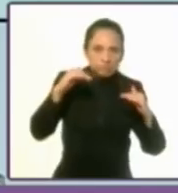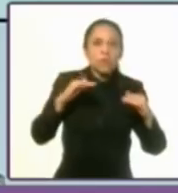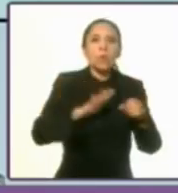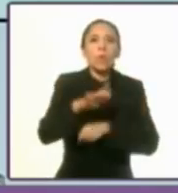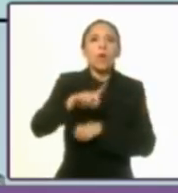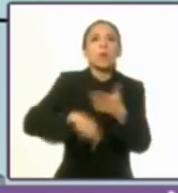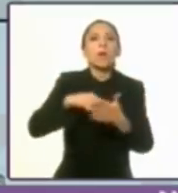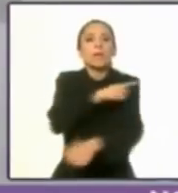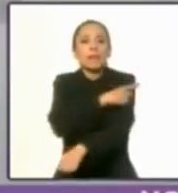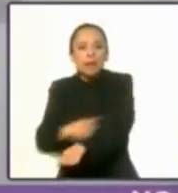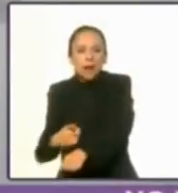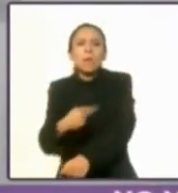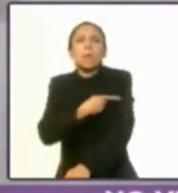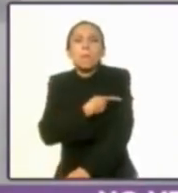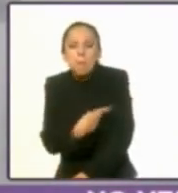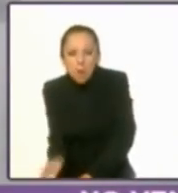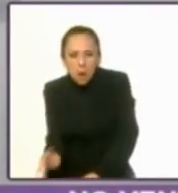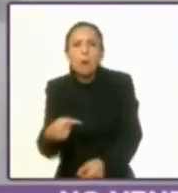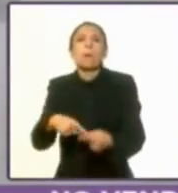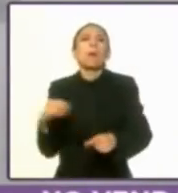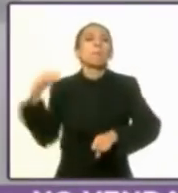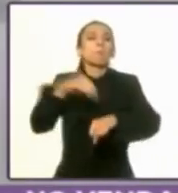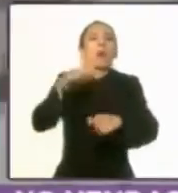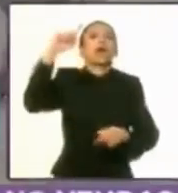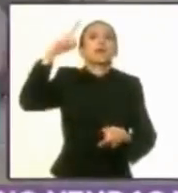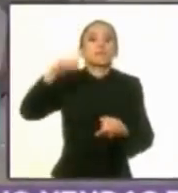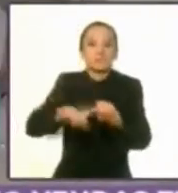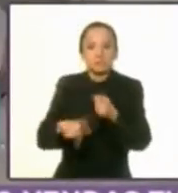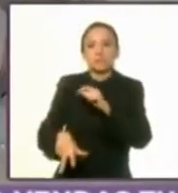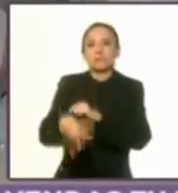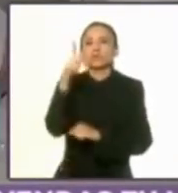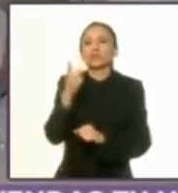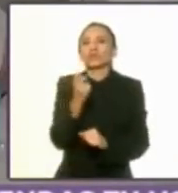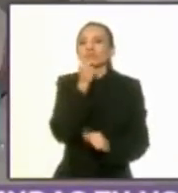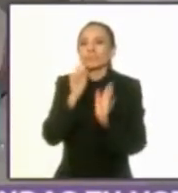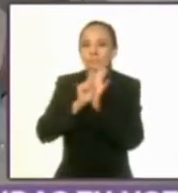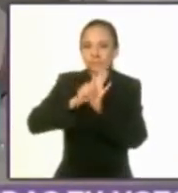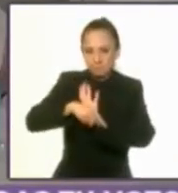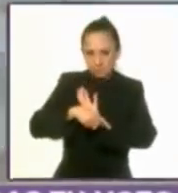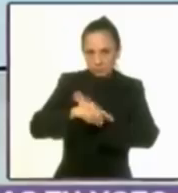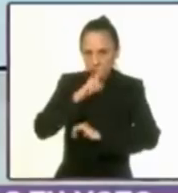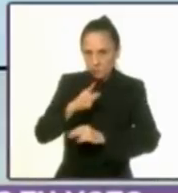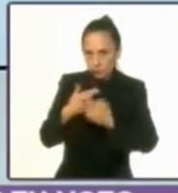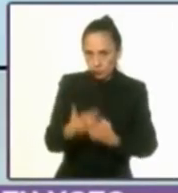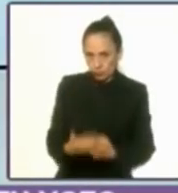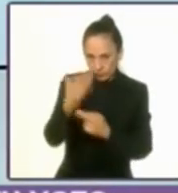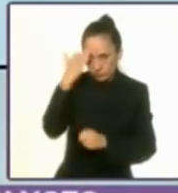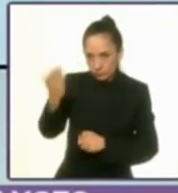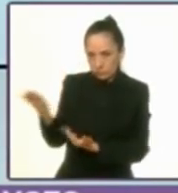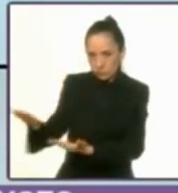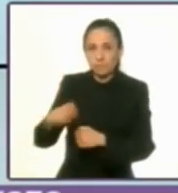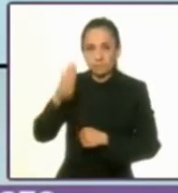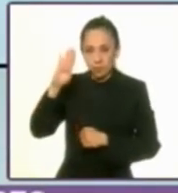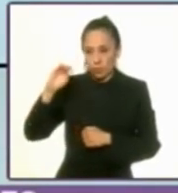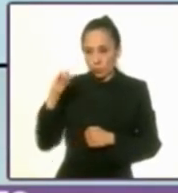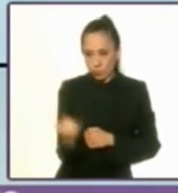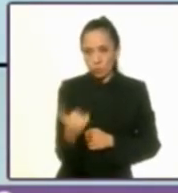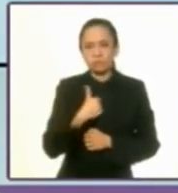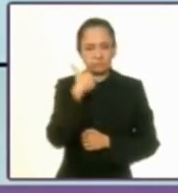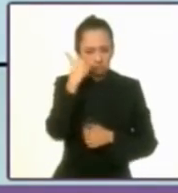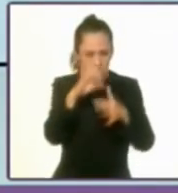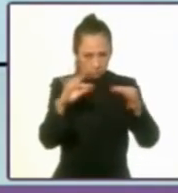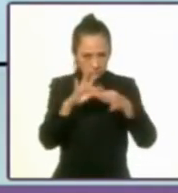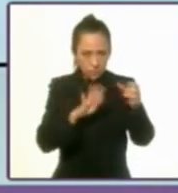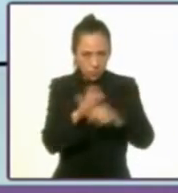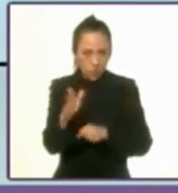de mayor mariana hoy quedan 18 segundos de esta bolsa de tiempo bueno yo voy a comentar nada más del tema de las